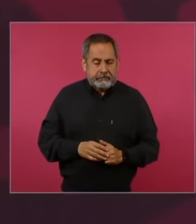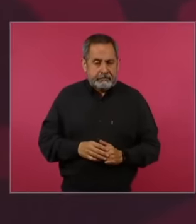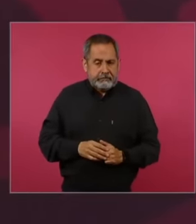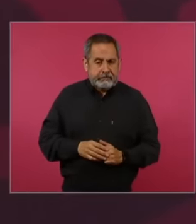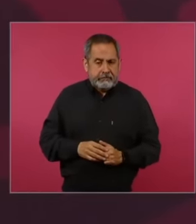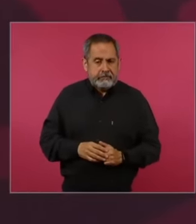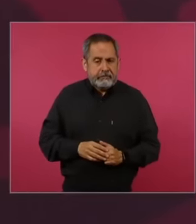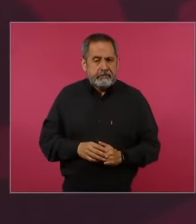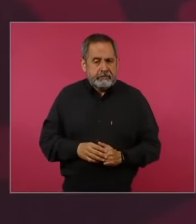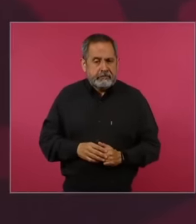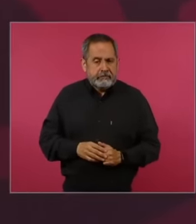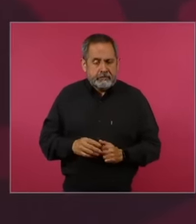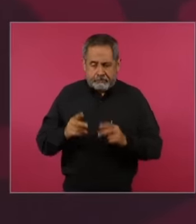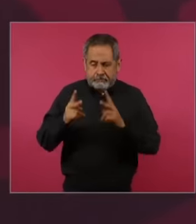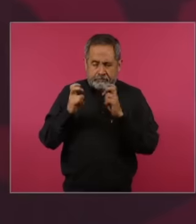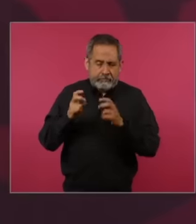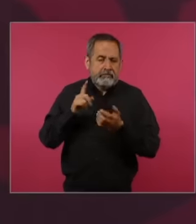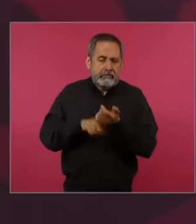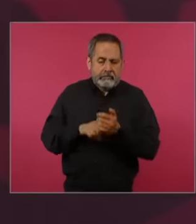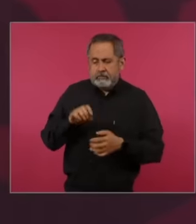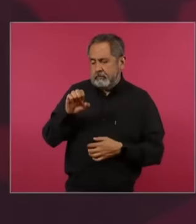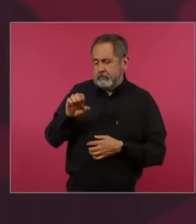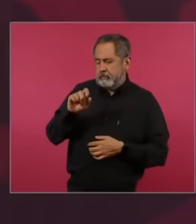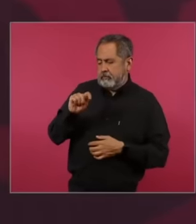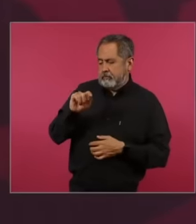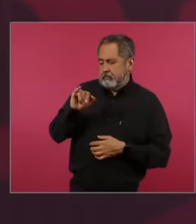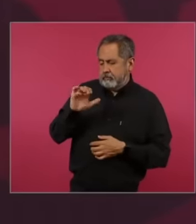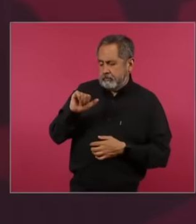un acto de ética, de moral,